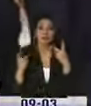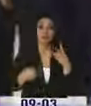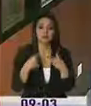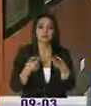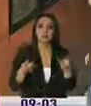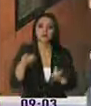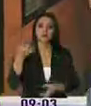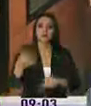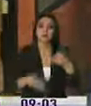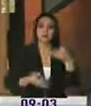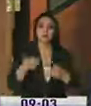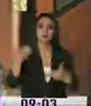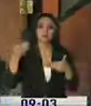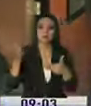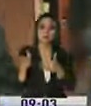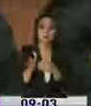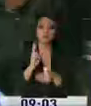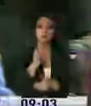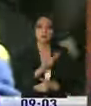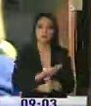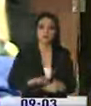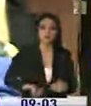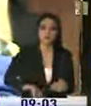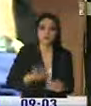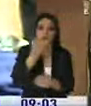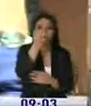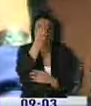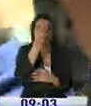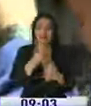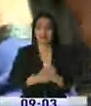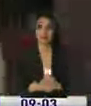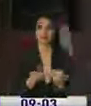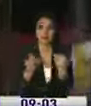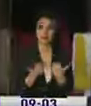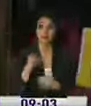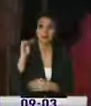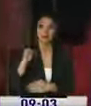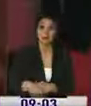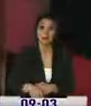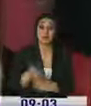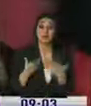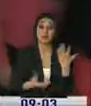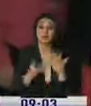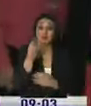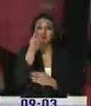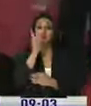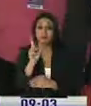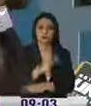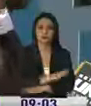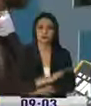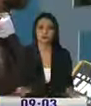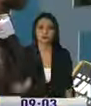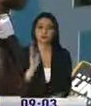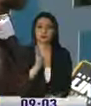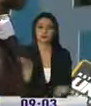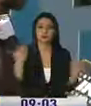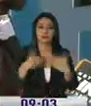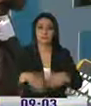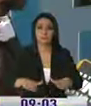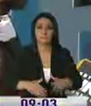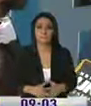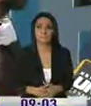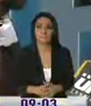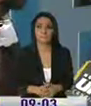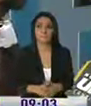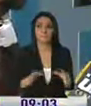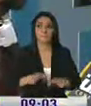juicio político en contra del vicepresidente Jorge Glass. ¿Cómo está el ánimo, Jorge? Este martes la bancada podría tomar una posición definitiva. Lo más importante es que